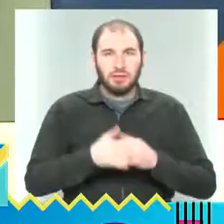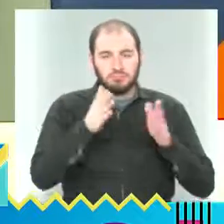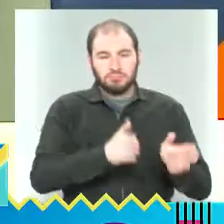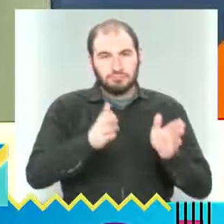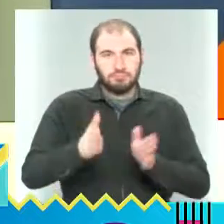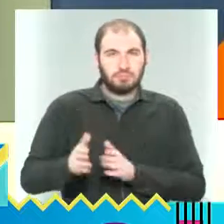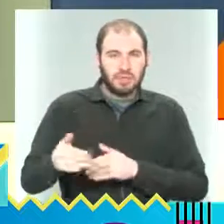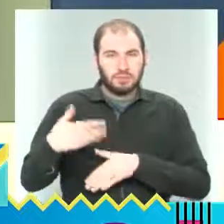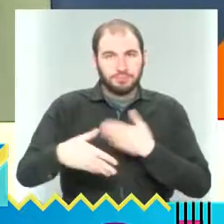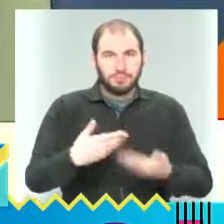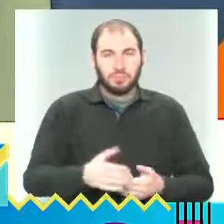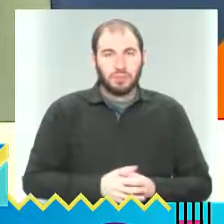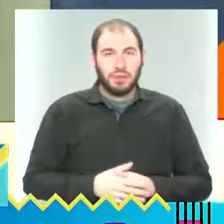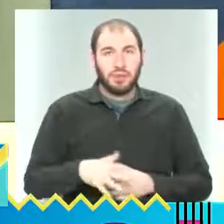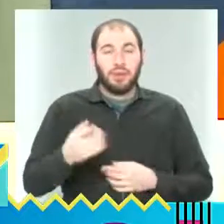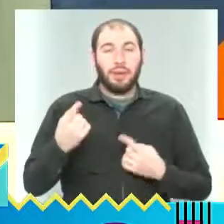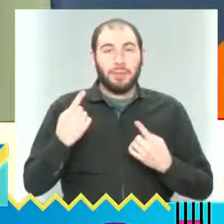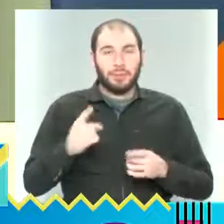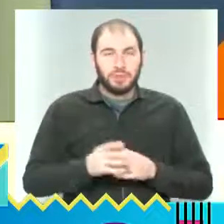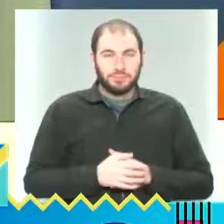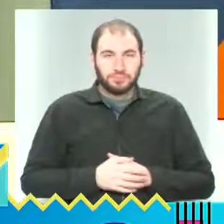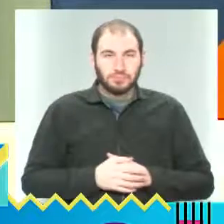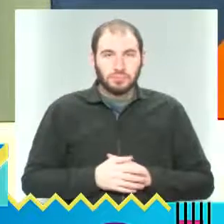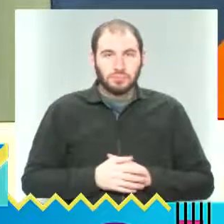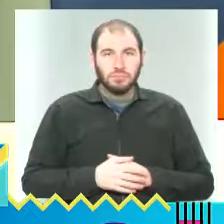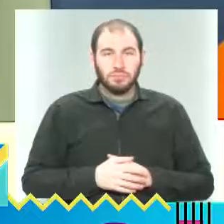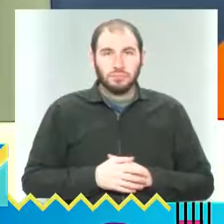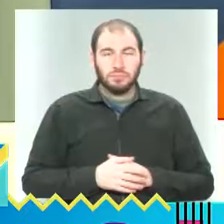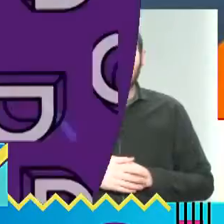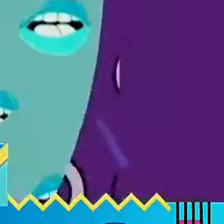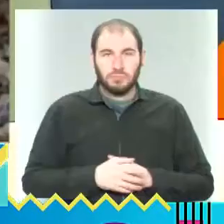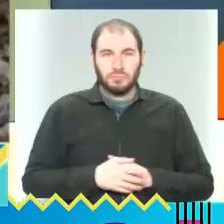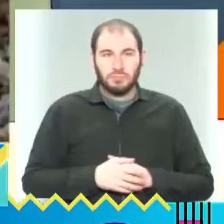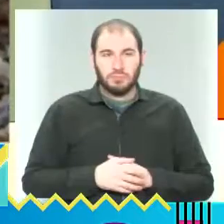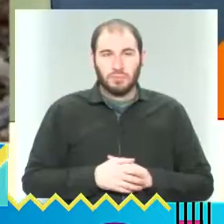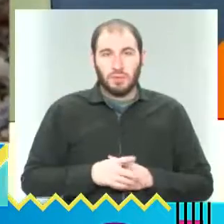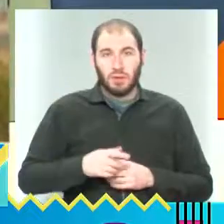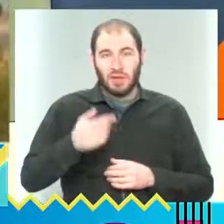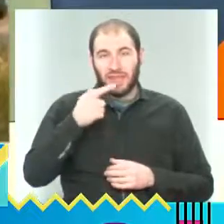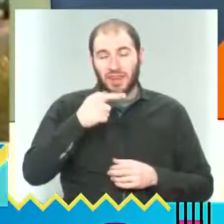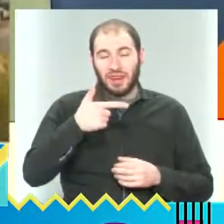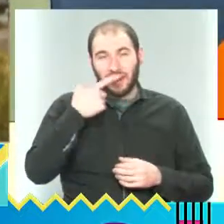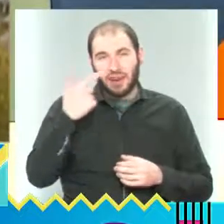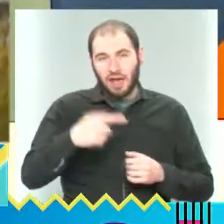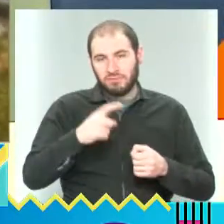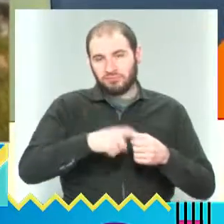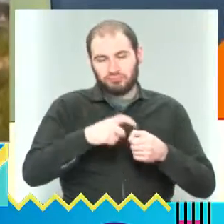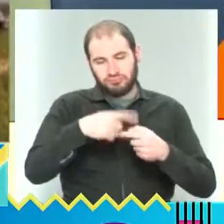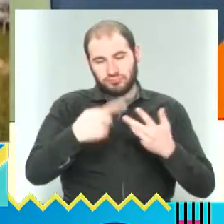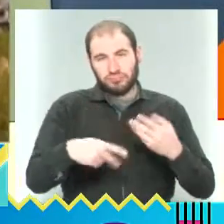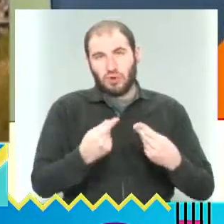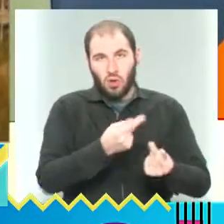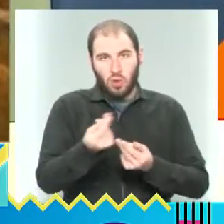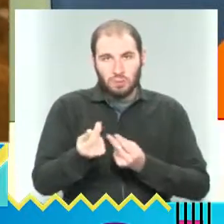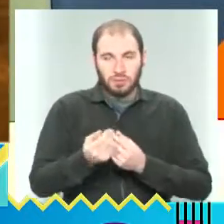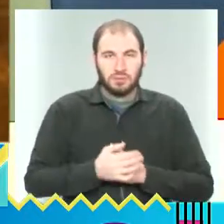son pasos que se van dando. Mientras tanto tenemos que tratar de los combustibles fósiles que vayamos